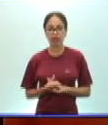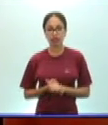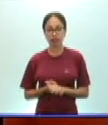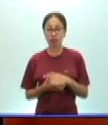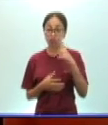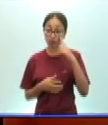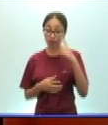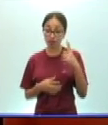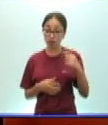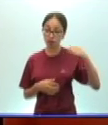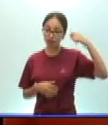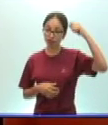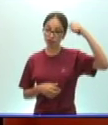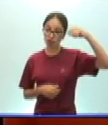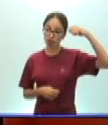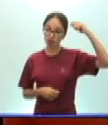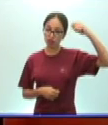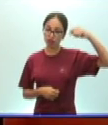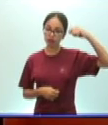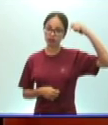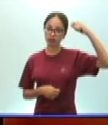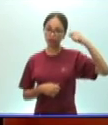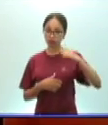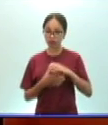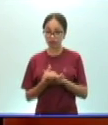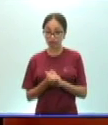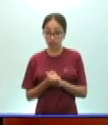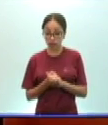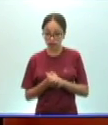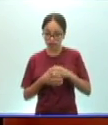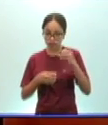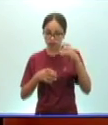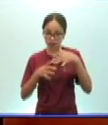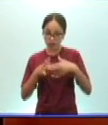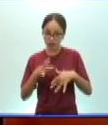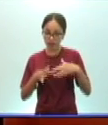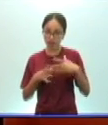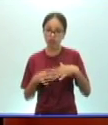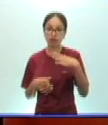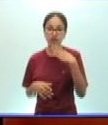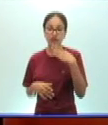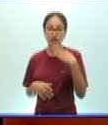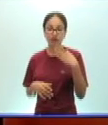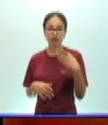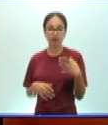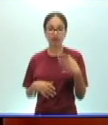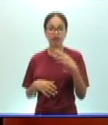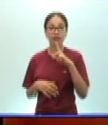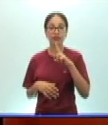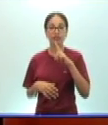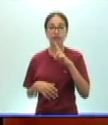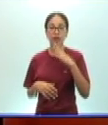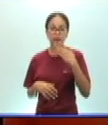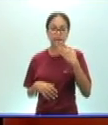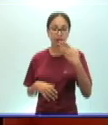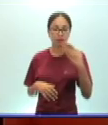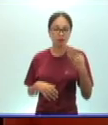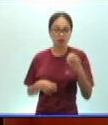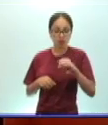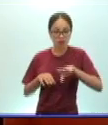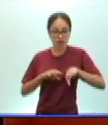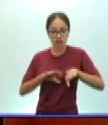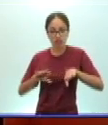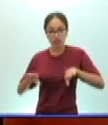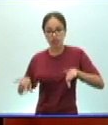observar un video que trata sobre la potabilización del agua, donde verán cómo se emplean estas 2 operaciones de